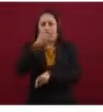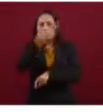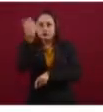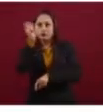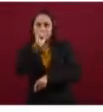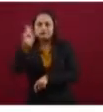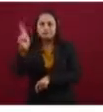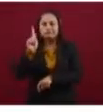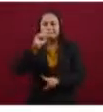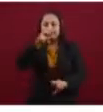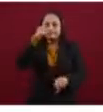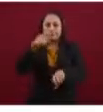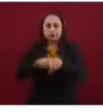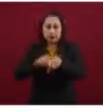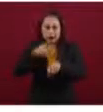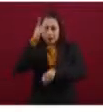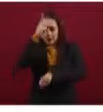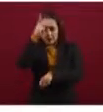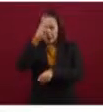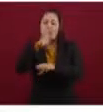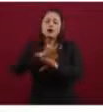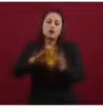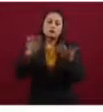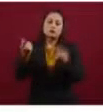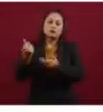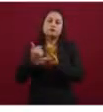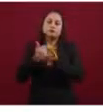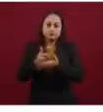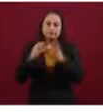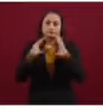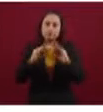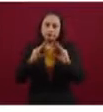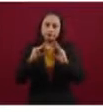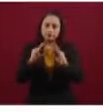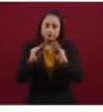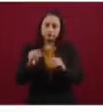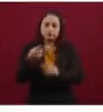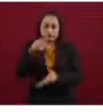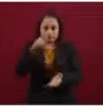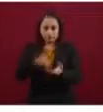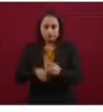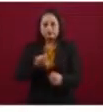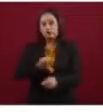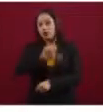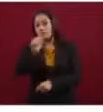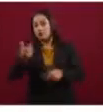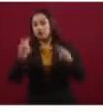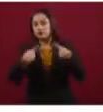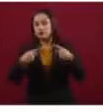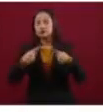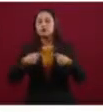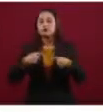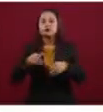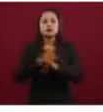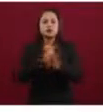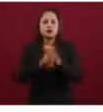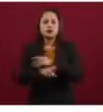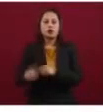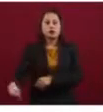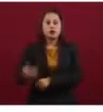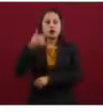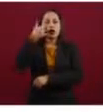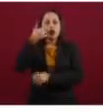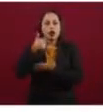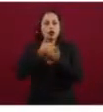por otro lado estamos también capacitando al personal que da atención en la línea de la vida en